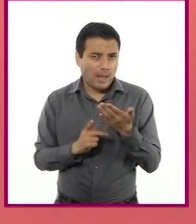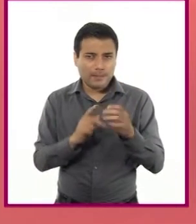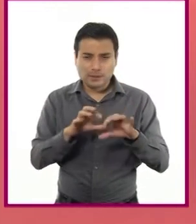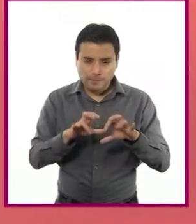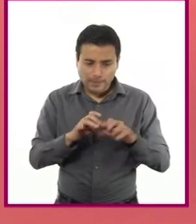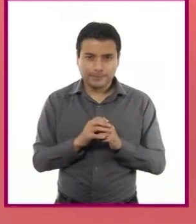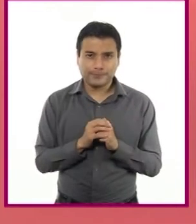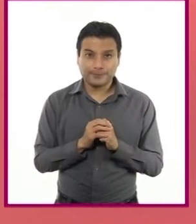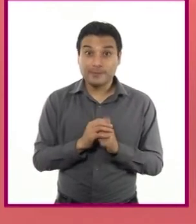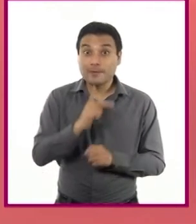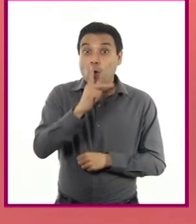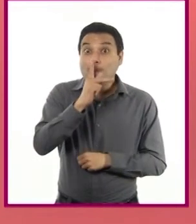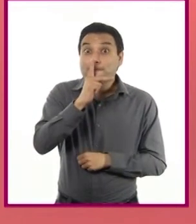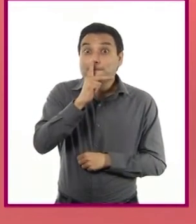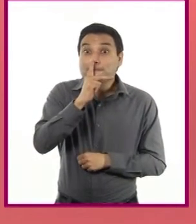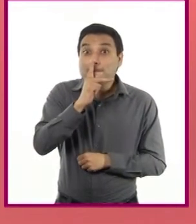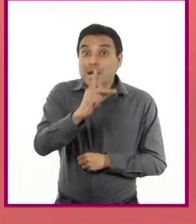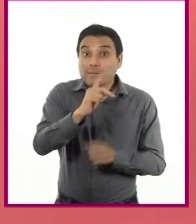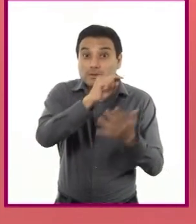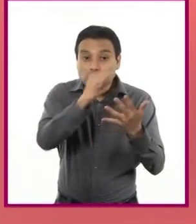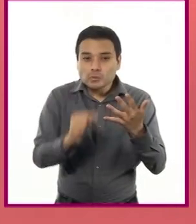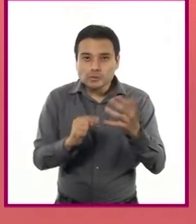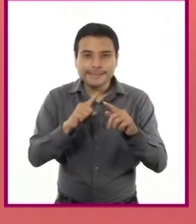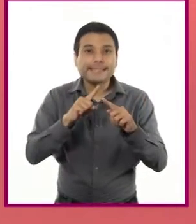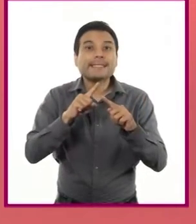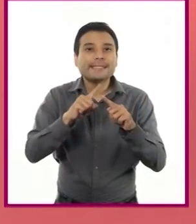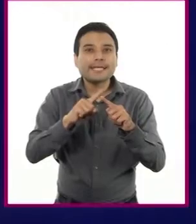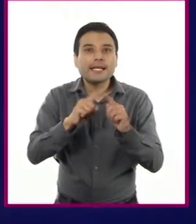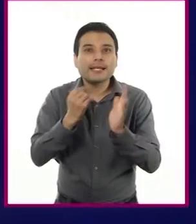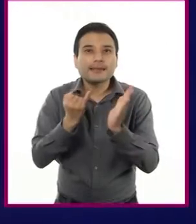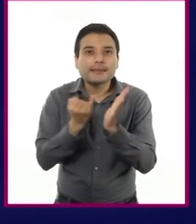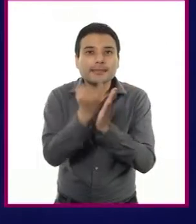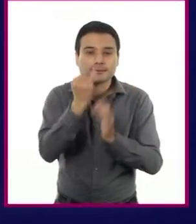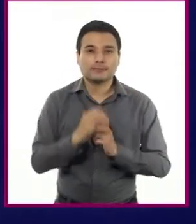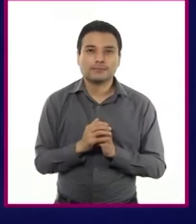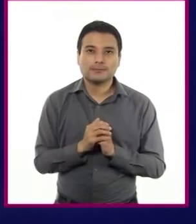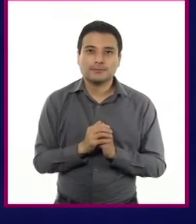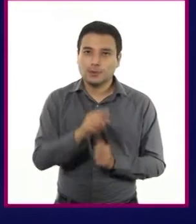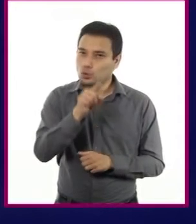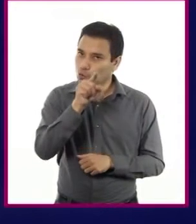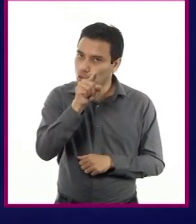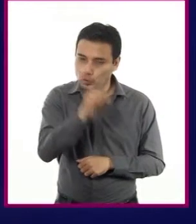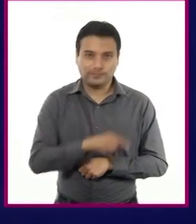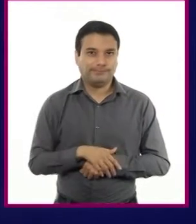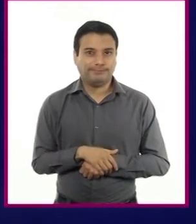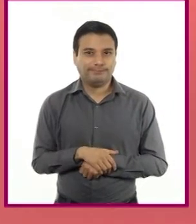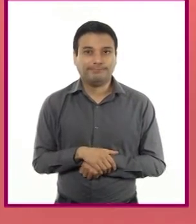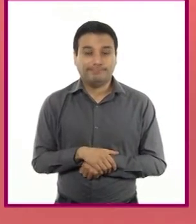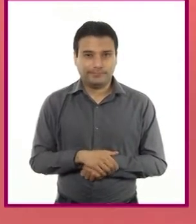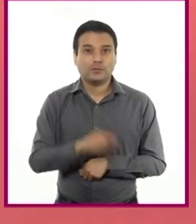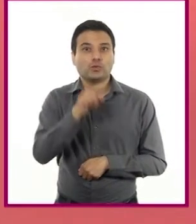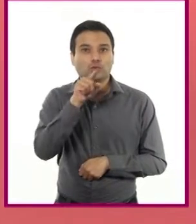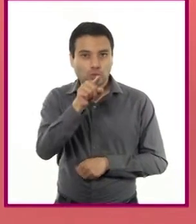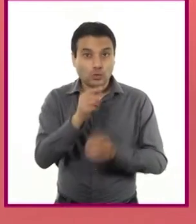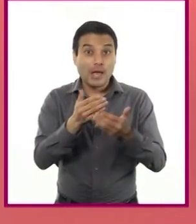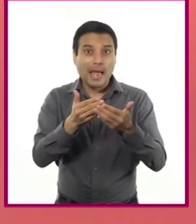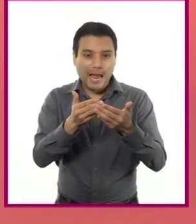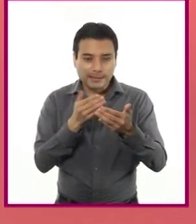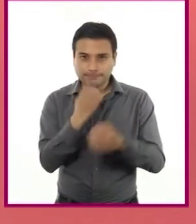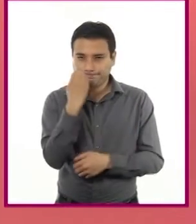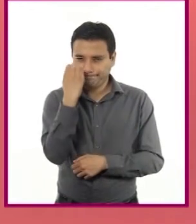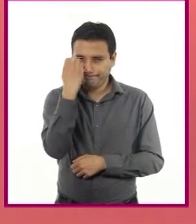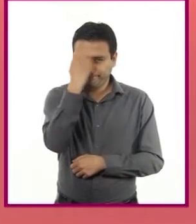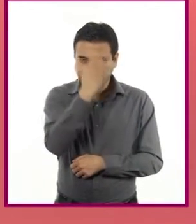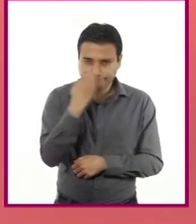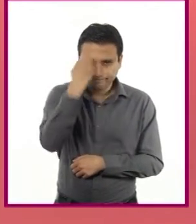los conceptos los debes definir tú. Se trata de una labor que requiere del análisis y la inteligencia